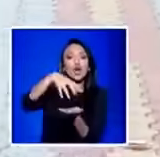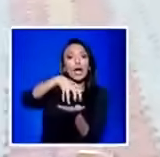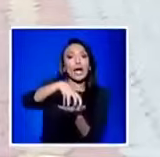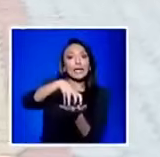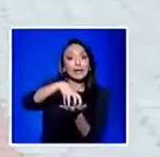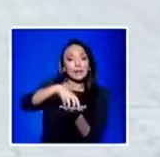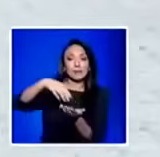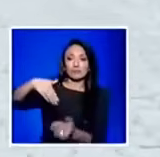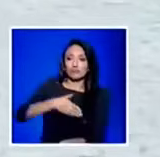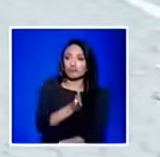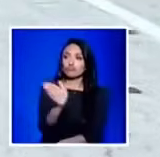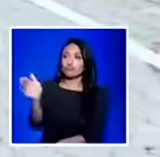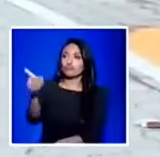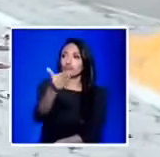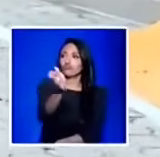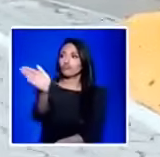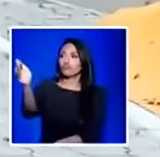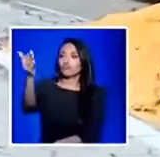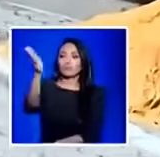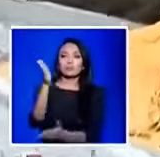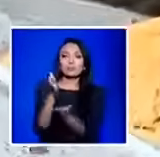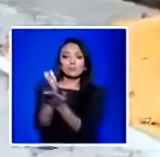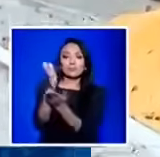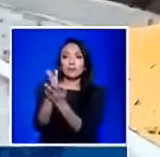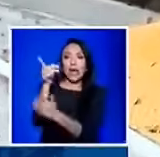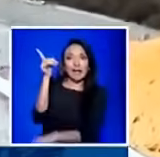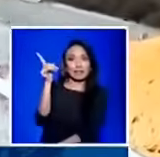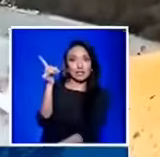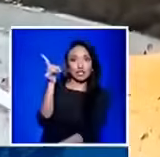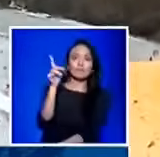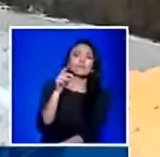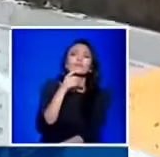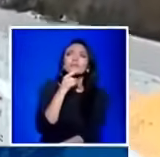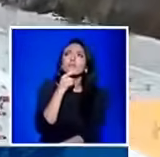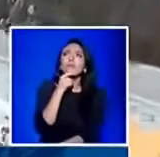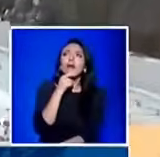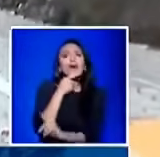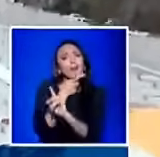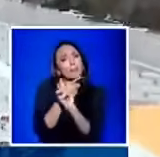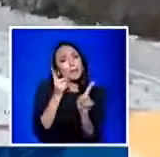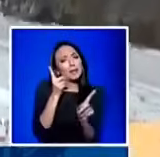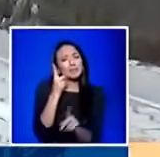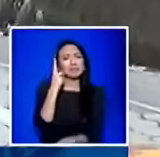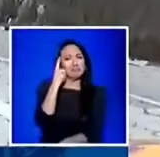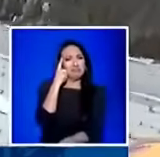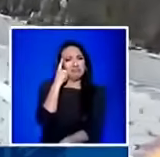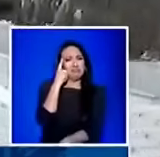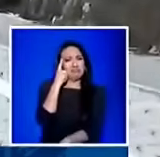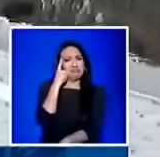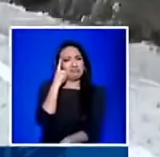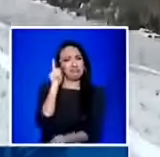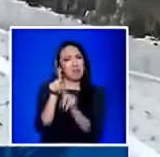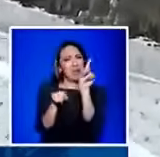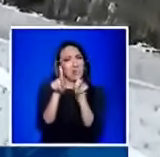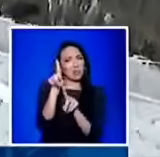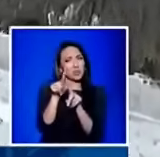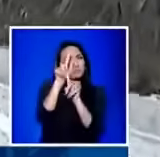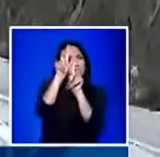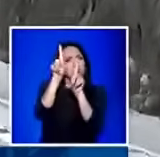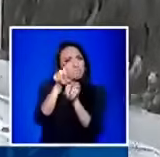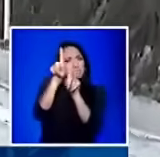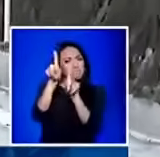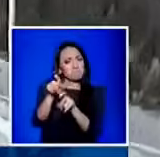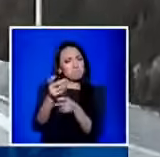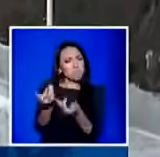llegar hasta el Nevado Cayambe, y que también ha generado algunas inquietudes y